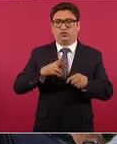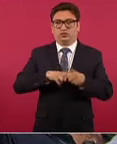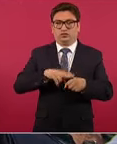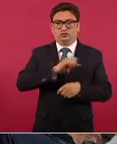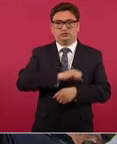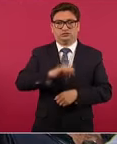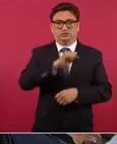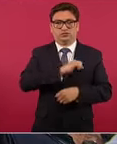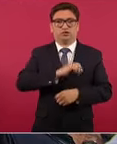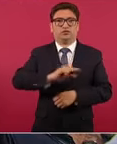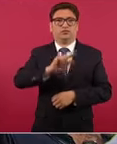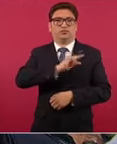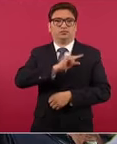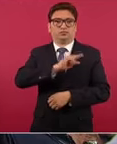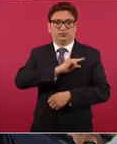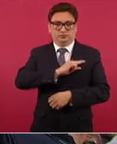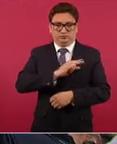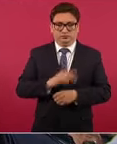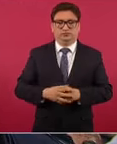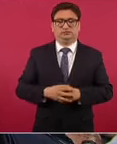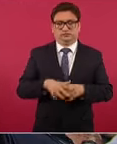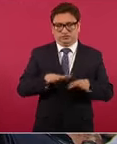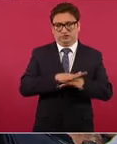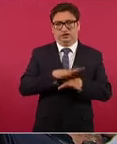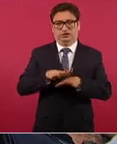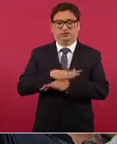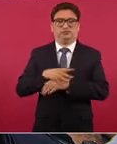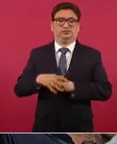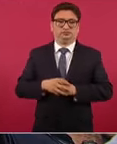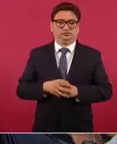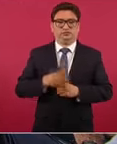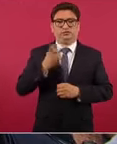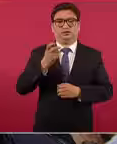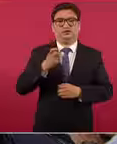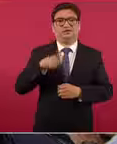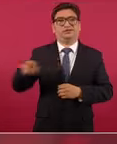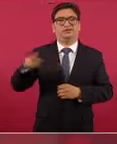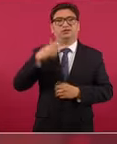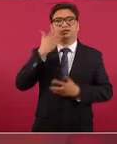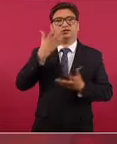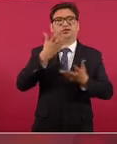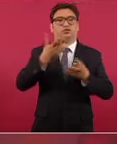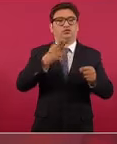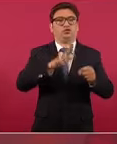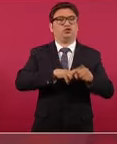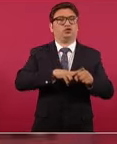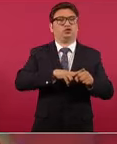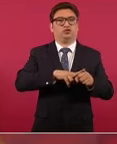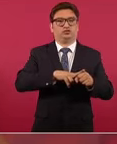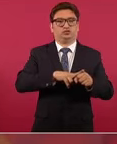salud a que hubiesen hospitales